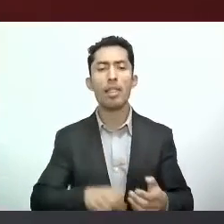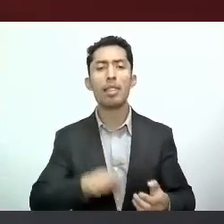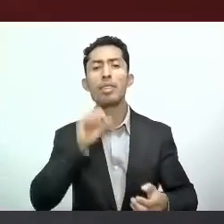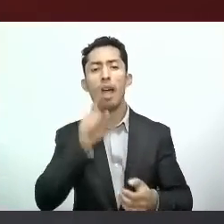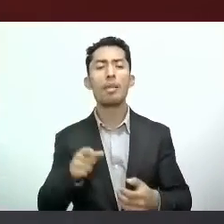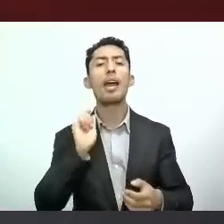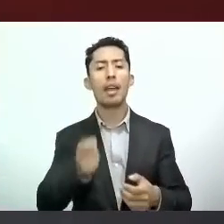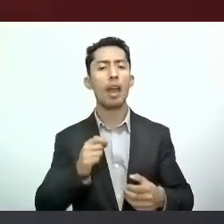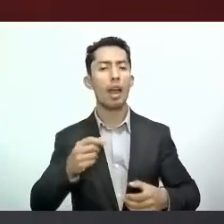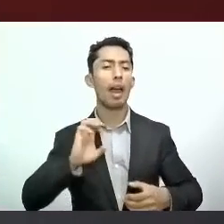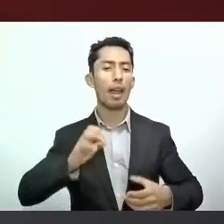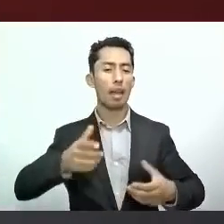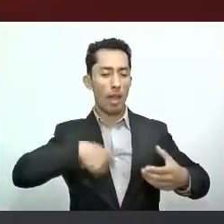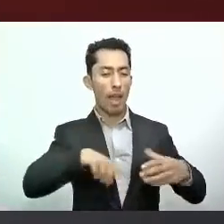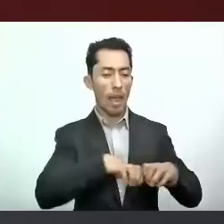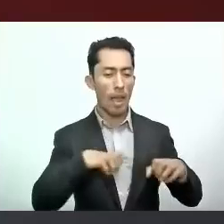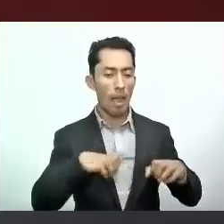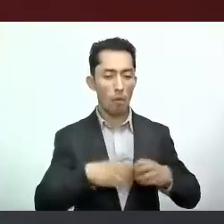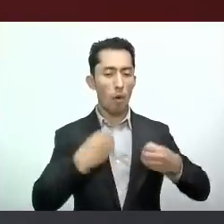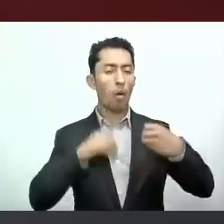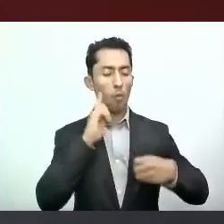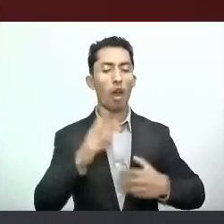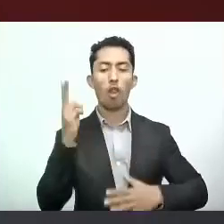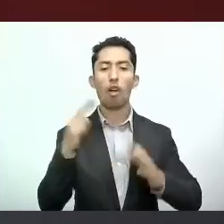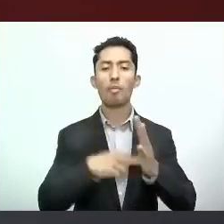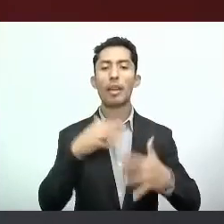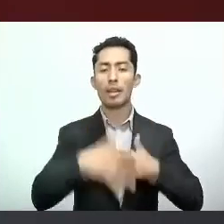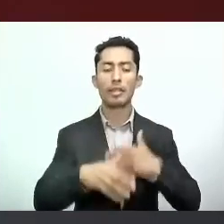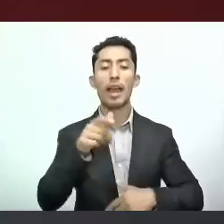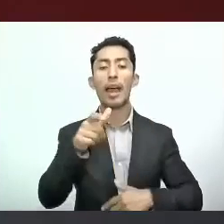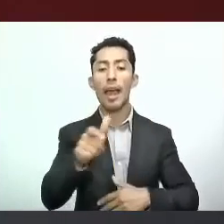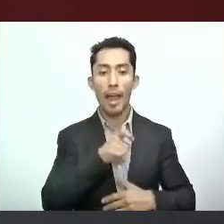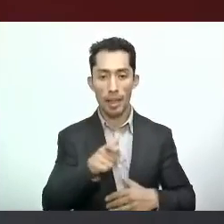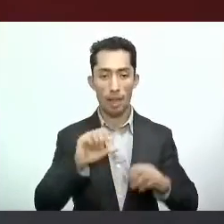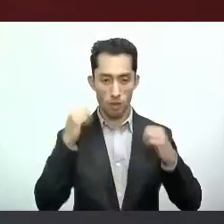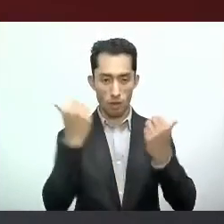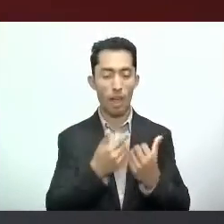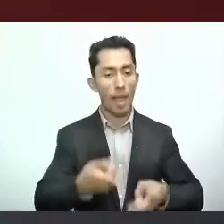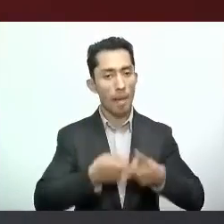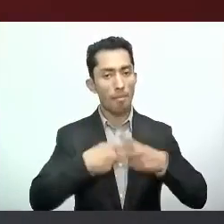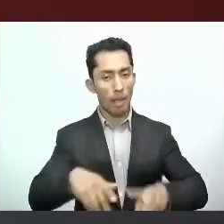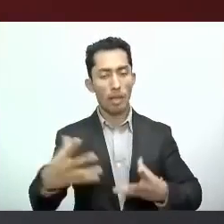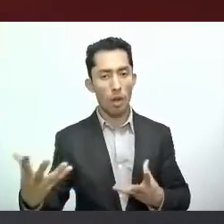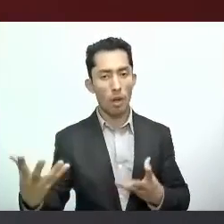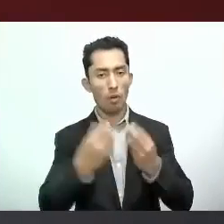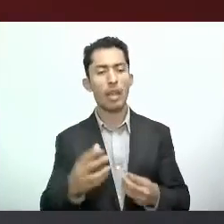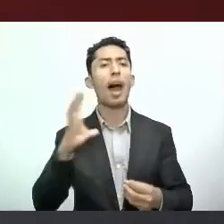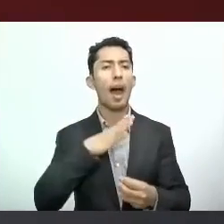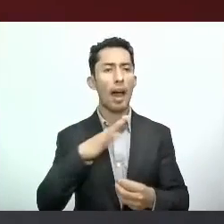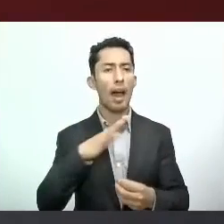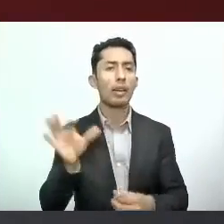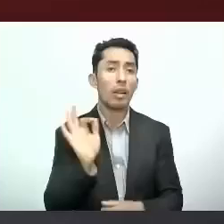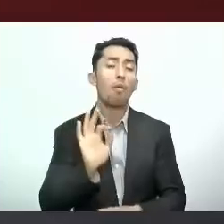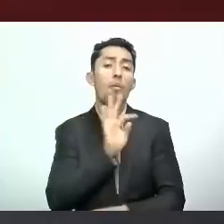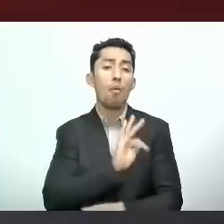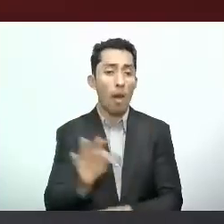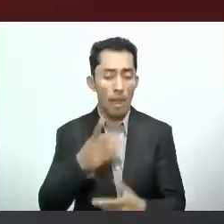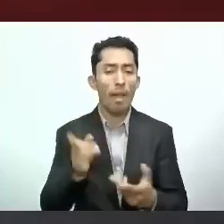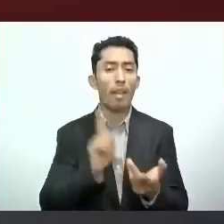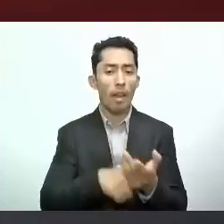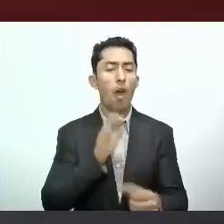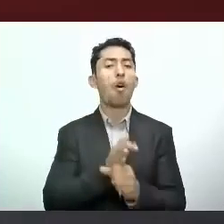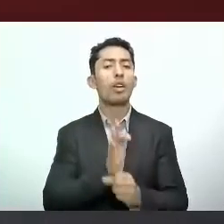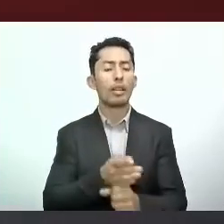juezas que en 2015 X comenzó a articular, hay muchas posibilidades en este momento